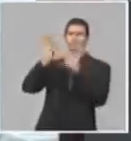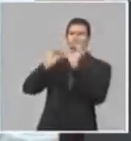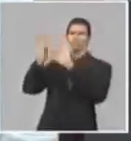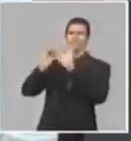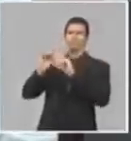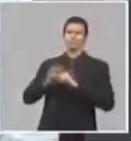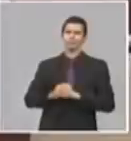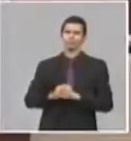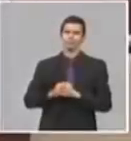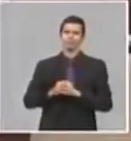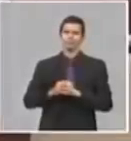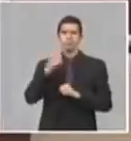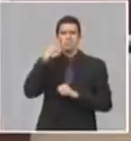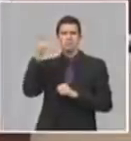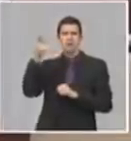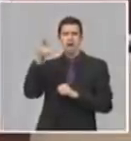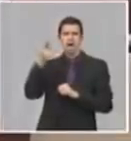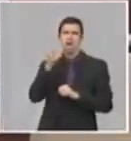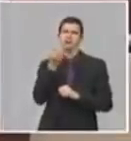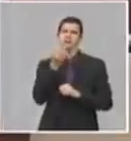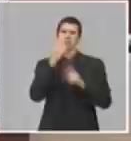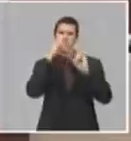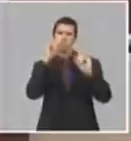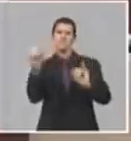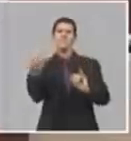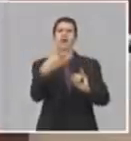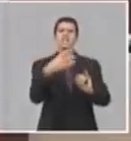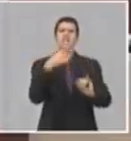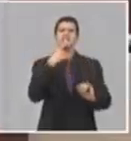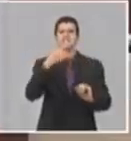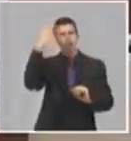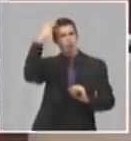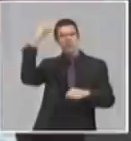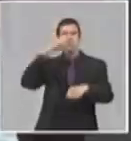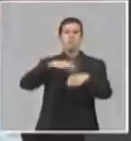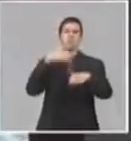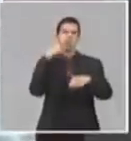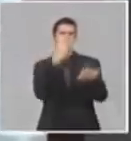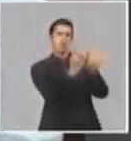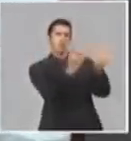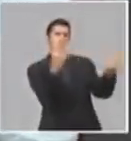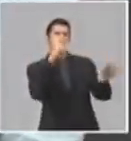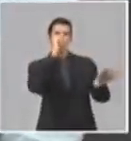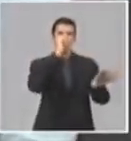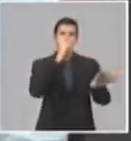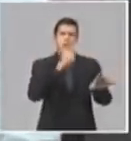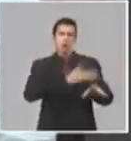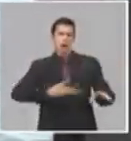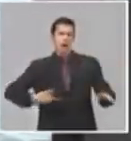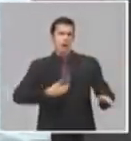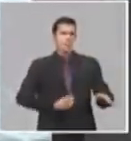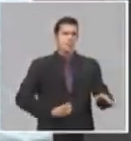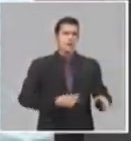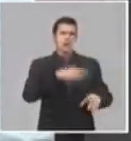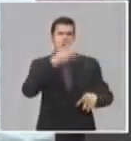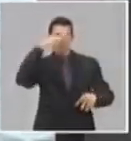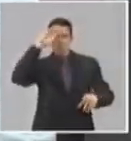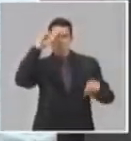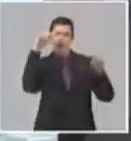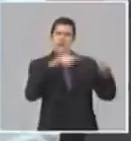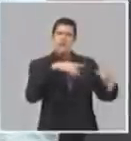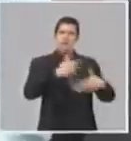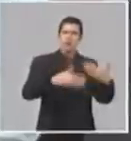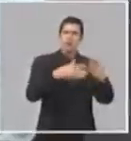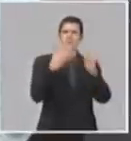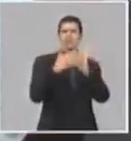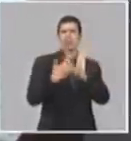Van al ataque incesante de todo lo que se hace y promueven las instituciones del Estado o sus dirigentes para desacreditarlo, y su imagen es